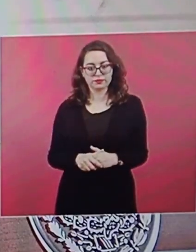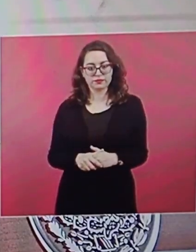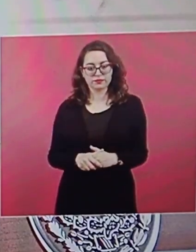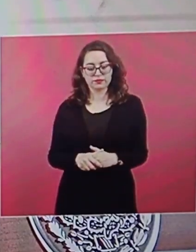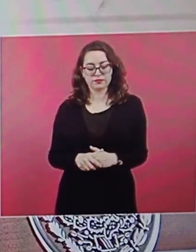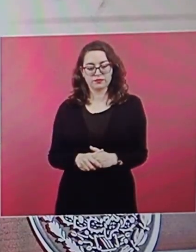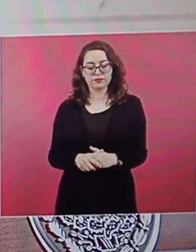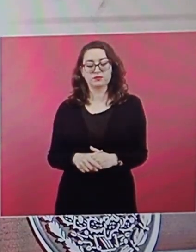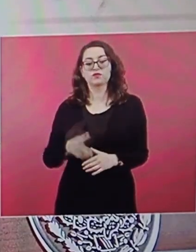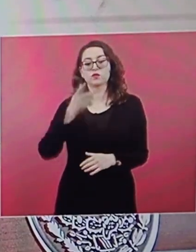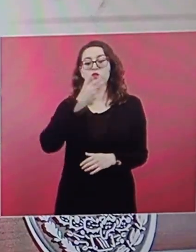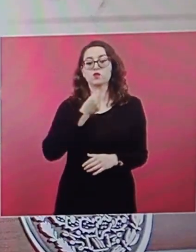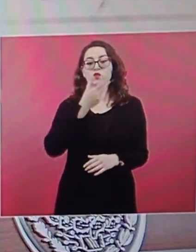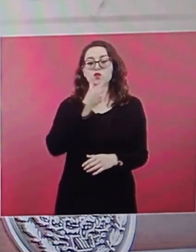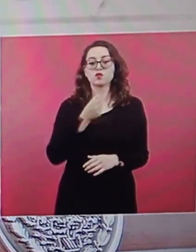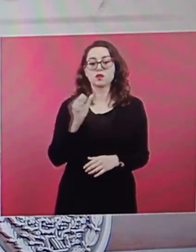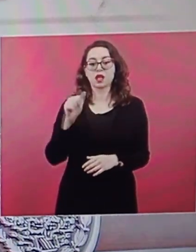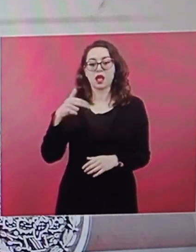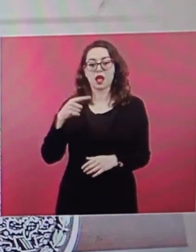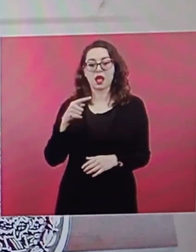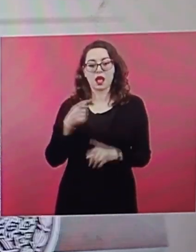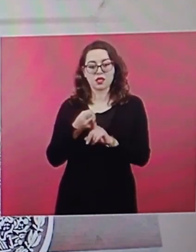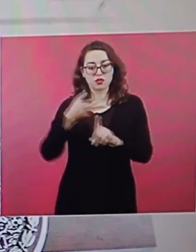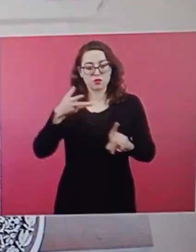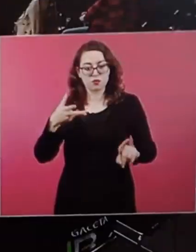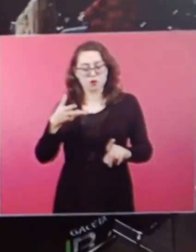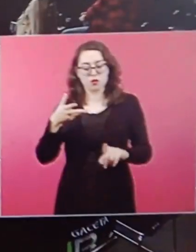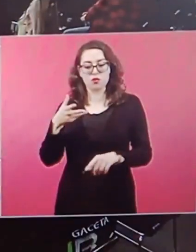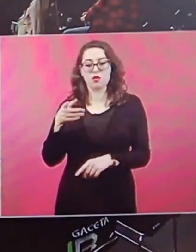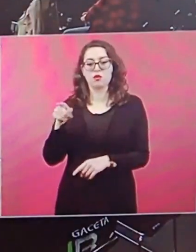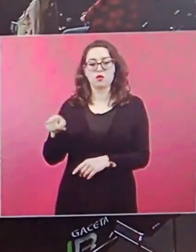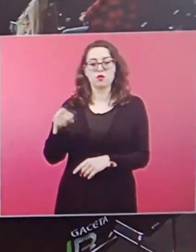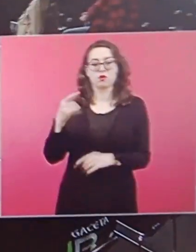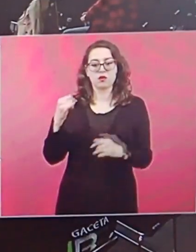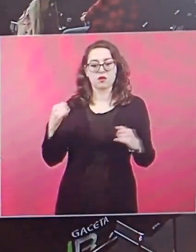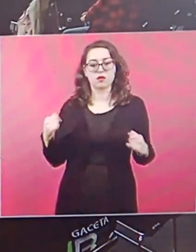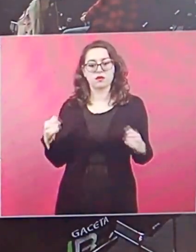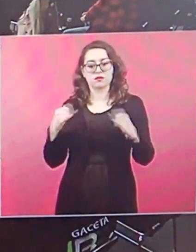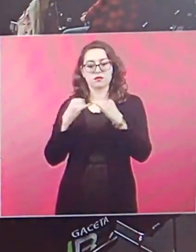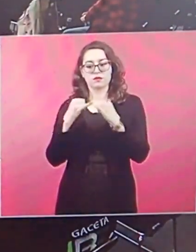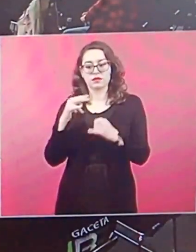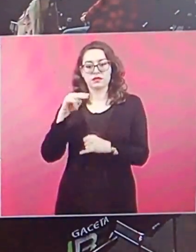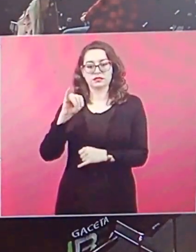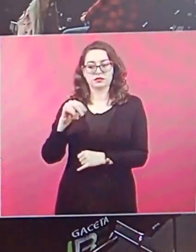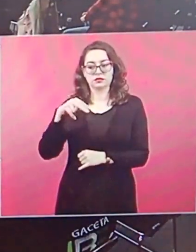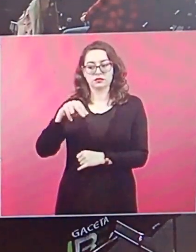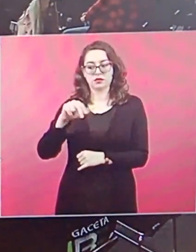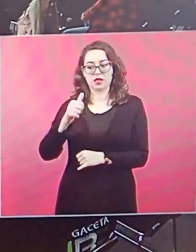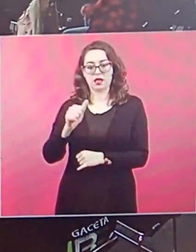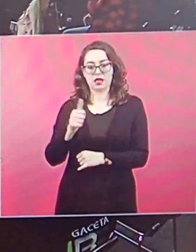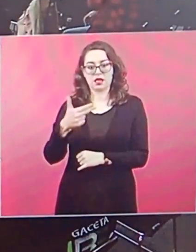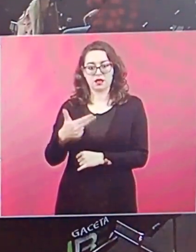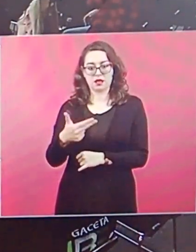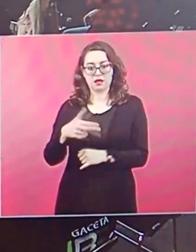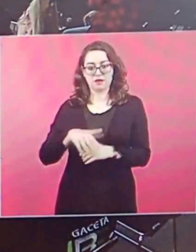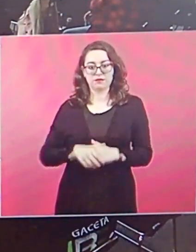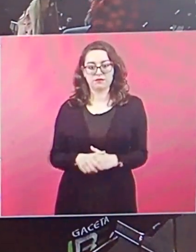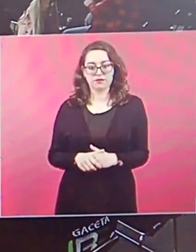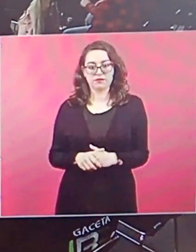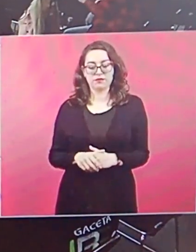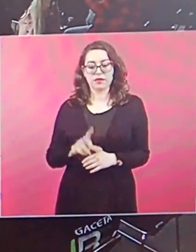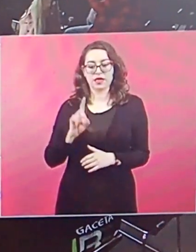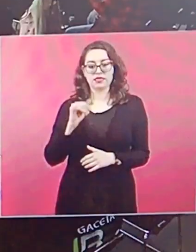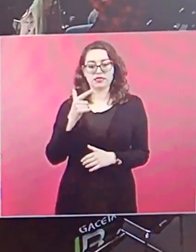el antropólogo, director del Instituto Nacional de Antropología e Historia, Diego